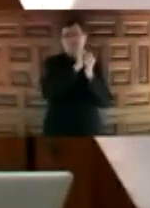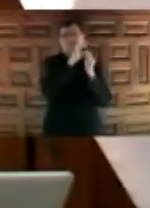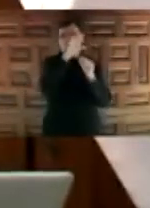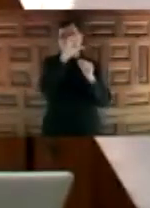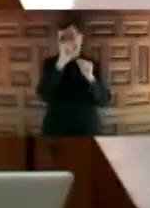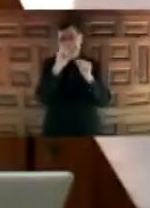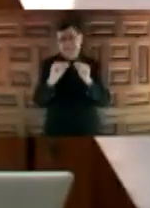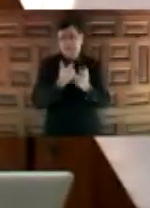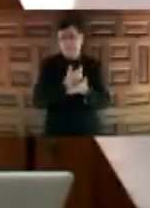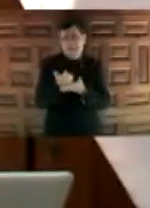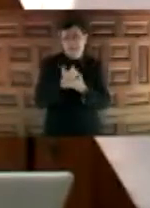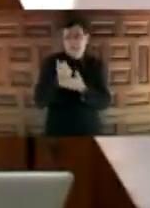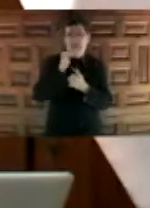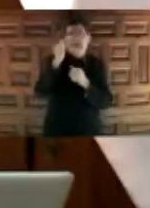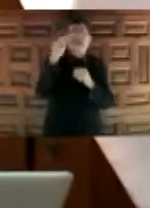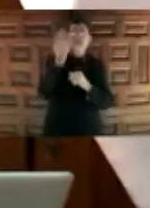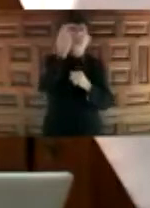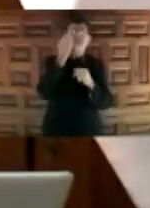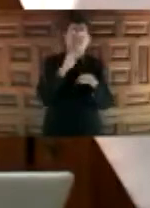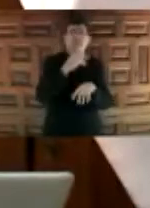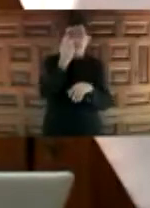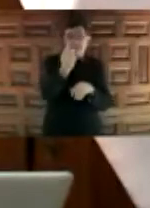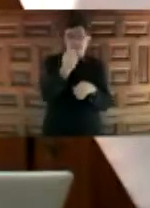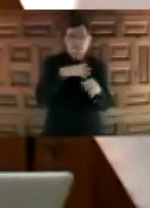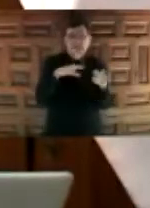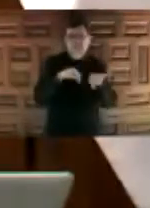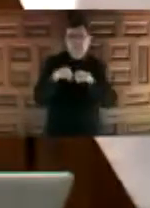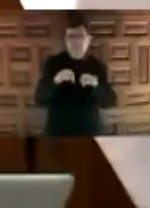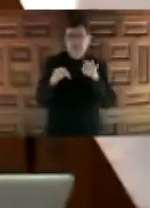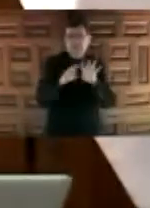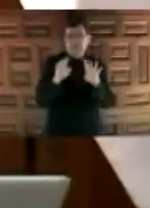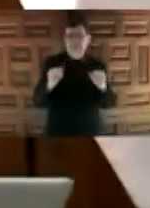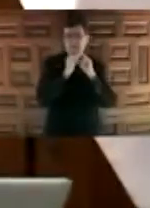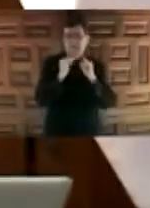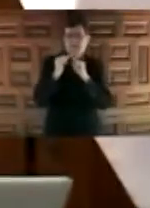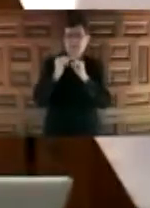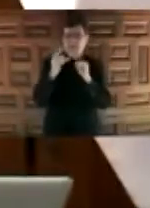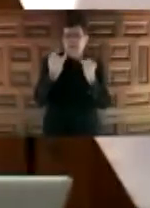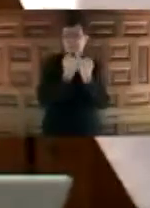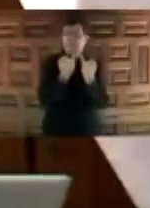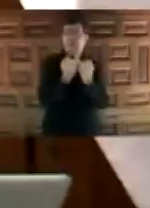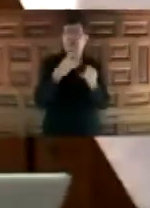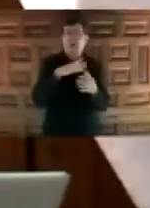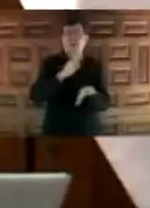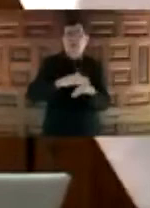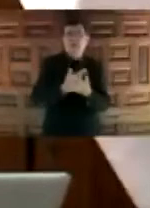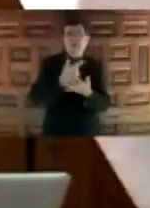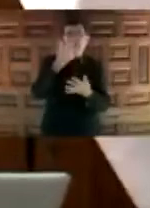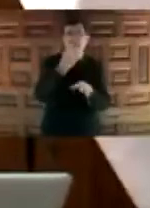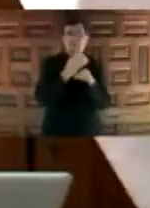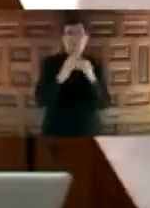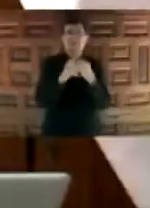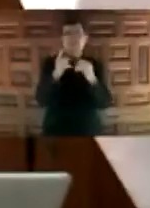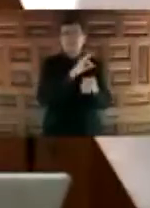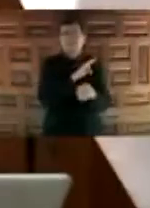disminución del financiamiento y, por tanto, en las funciones que realizan las instituciones, se han visto también agravadas en términos